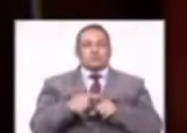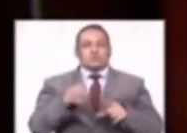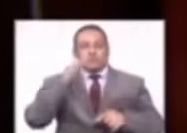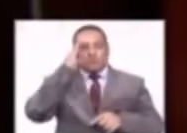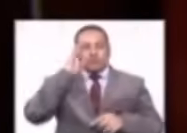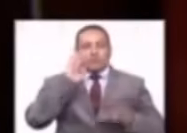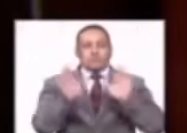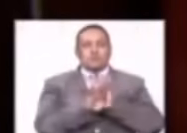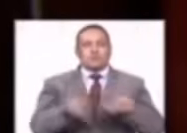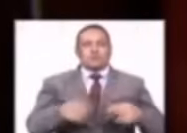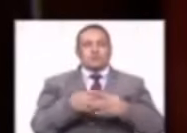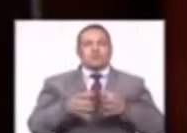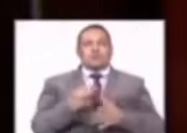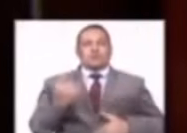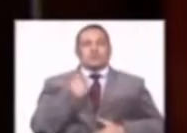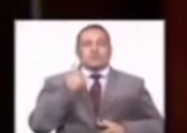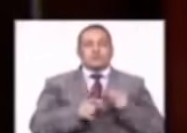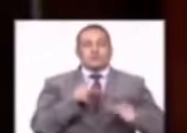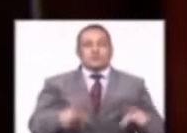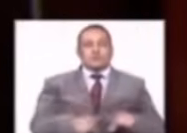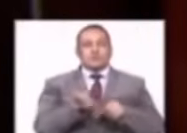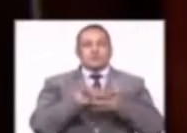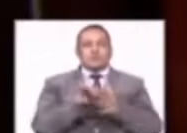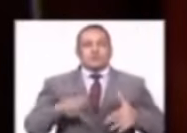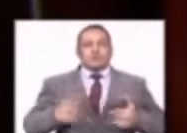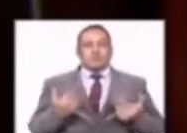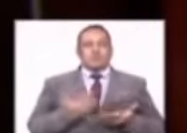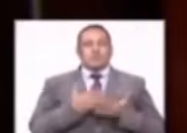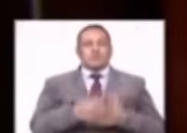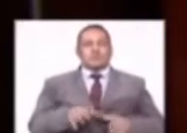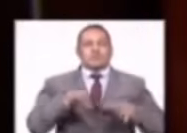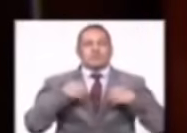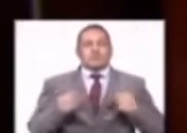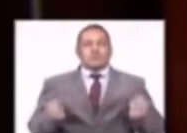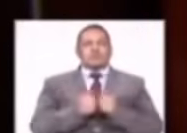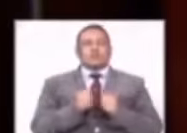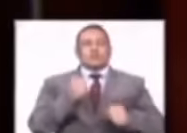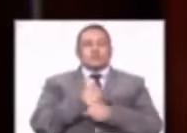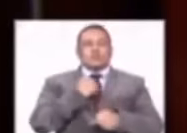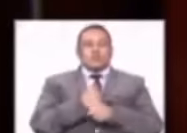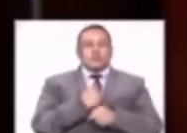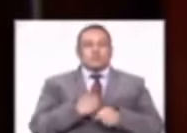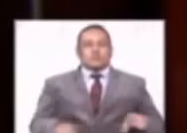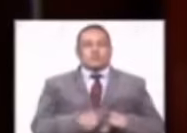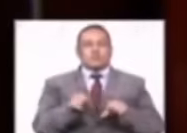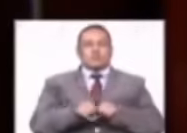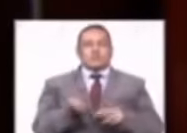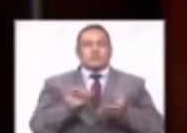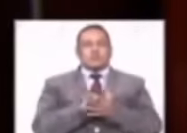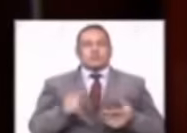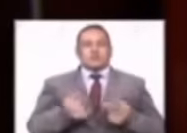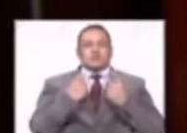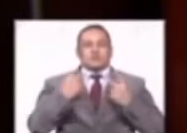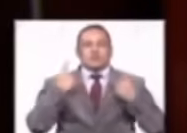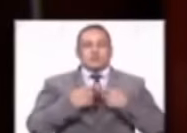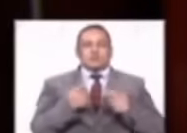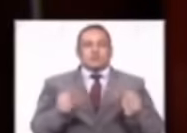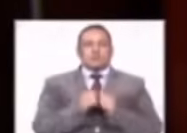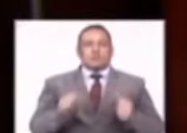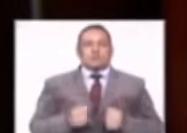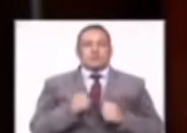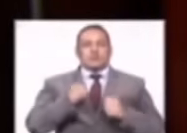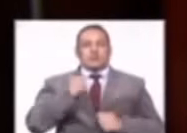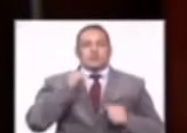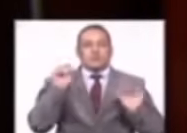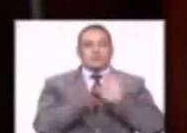Nacional o sector de la población puede arrogarse el ejercicio de ese poder. Hacerlo constituye rebelión